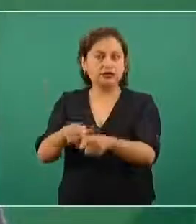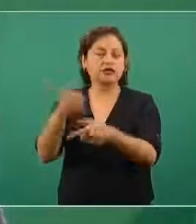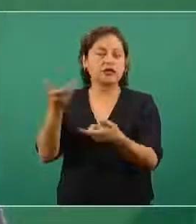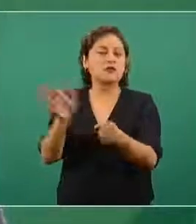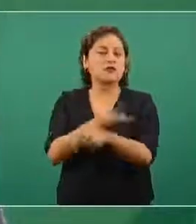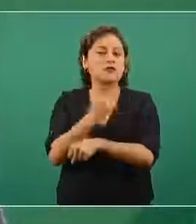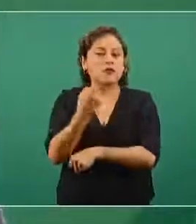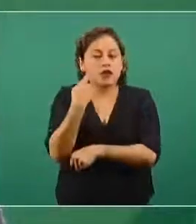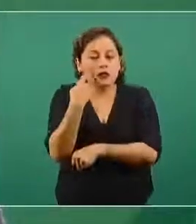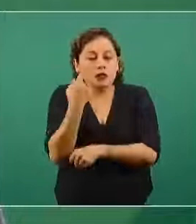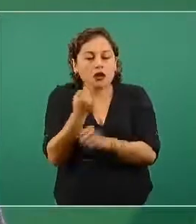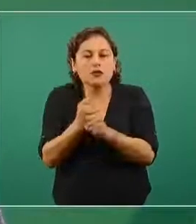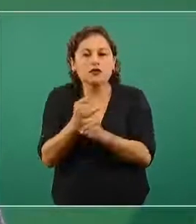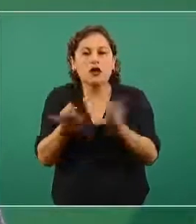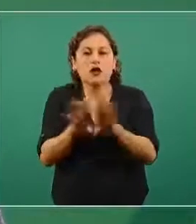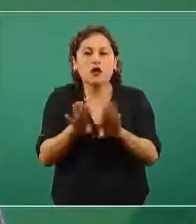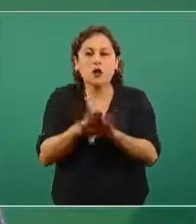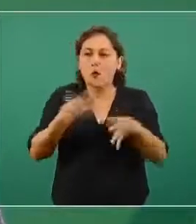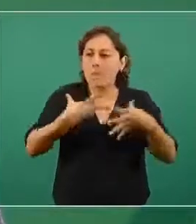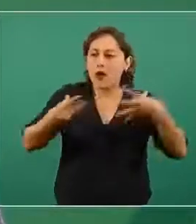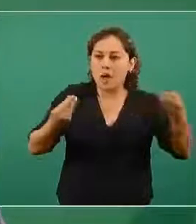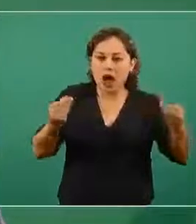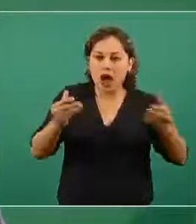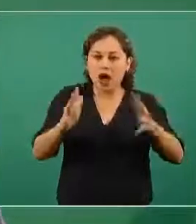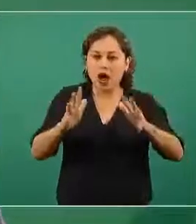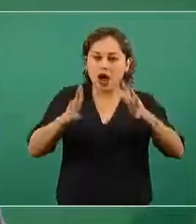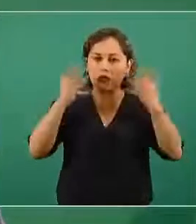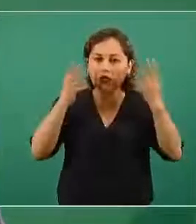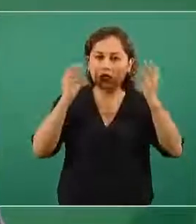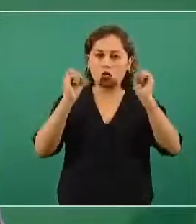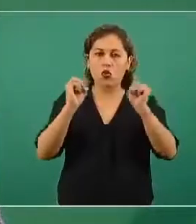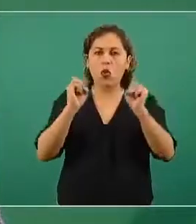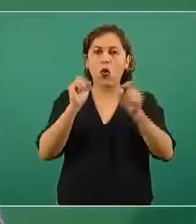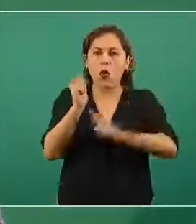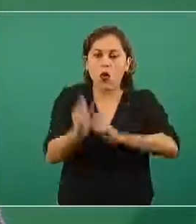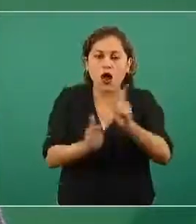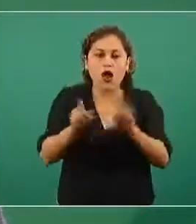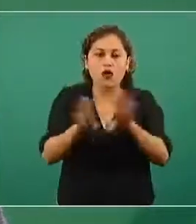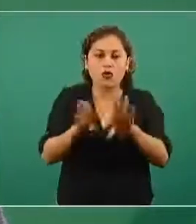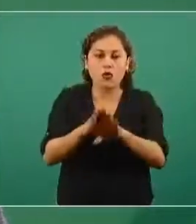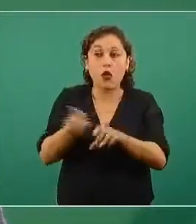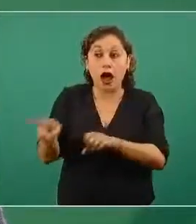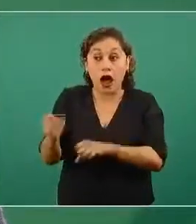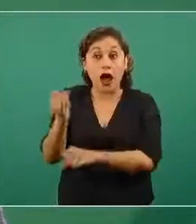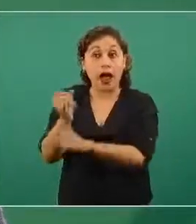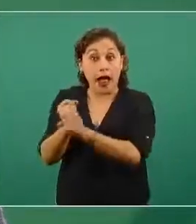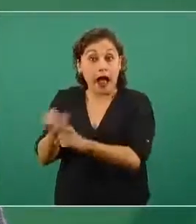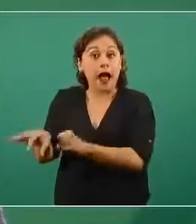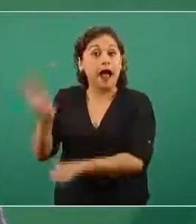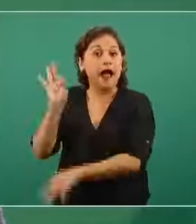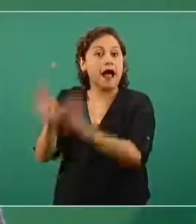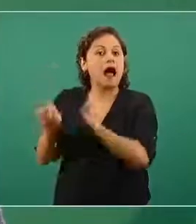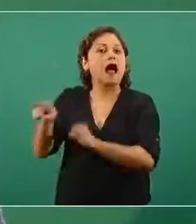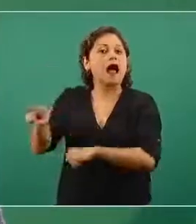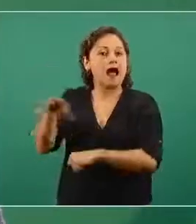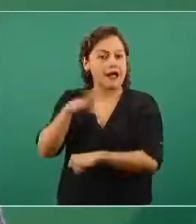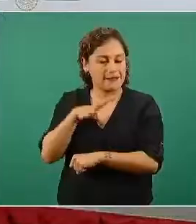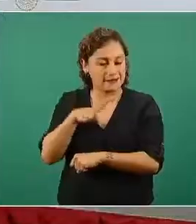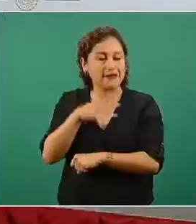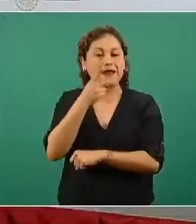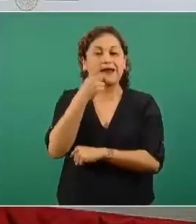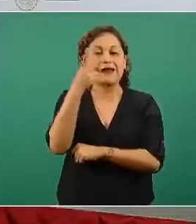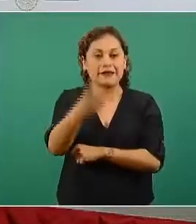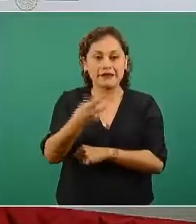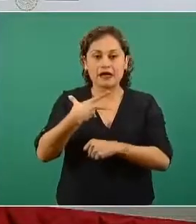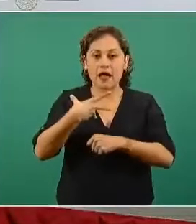habían estudios o primeros resultados que hablaban de un incremento en la transmisibilidad. Esto no es necesariamente